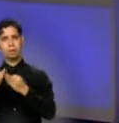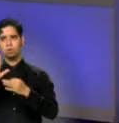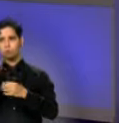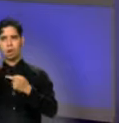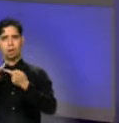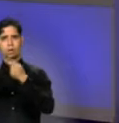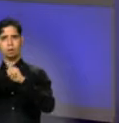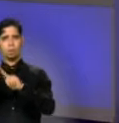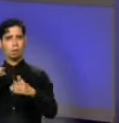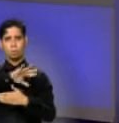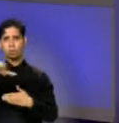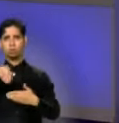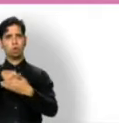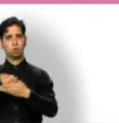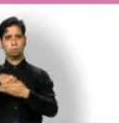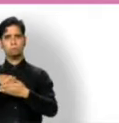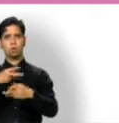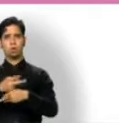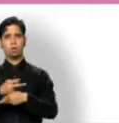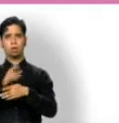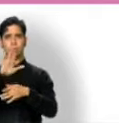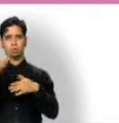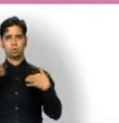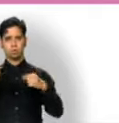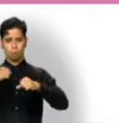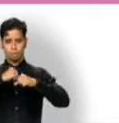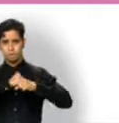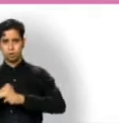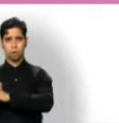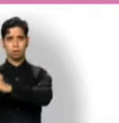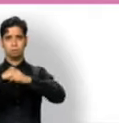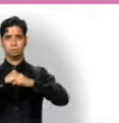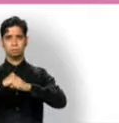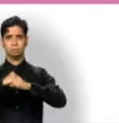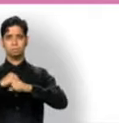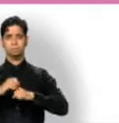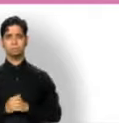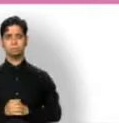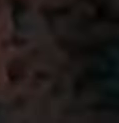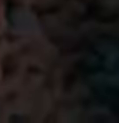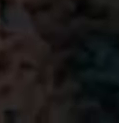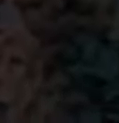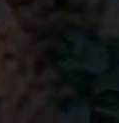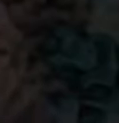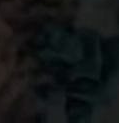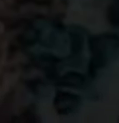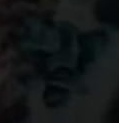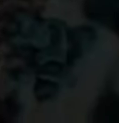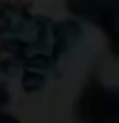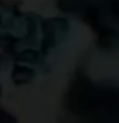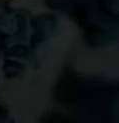amigos. Hazlo por todos. Cuida tu salud, protege a los tuyos.